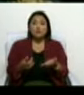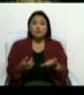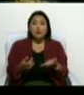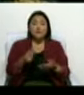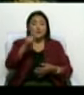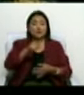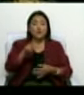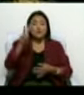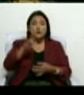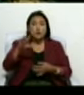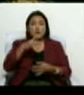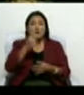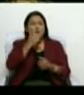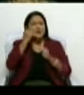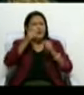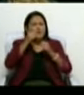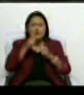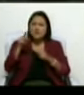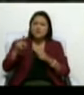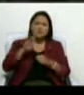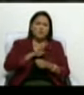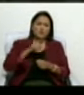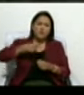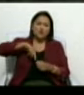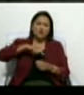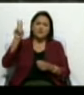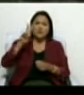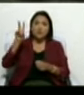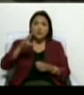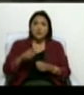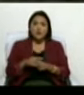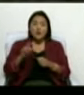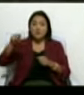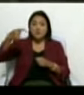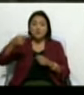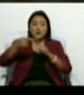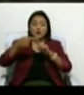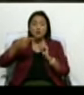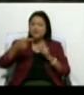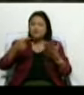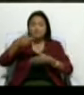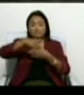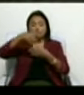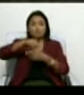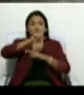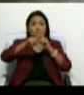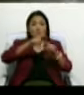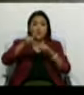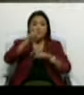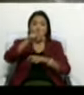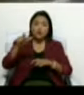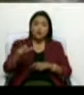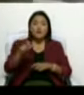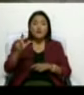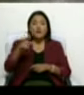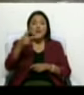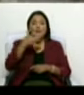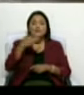venezolano reclamar un espacio que nos pertenece. Un primer paso es el referéndum. Los venezolanos se van a manifestar este 3 de